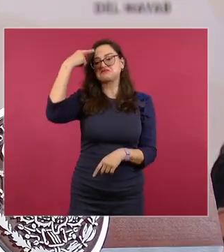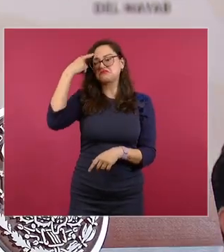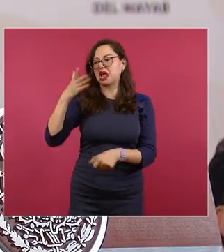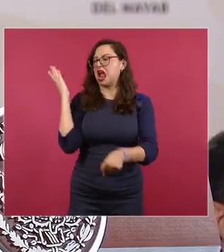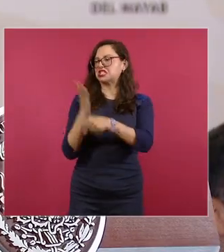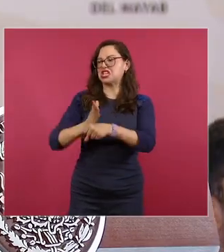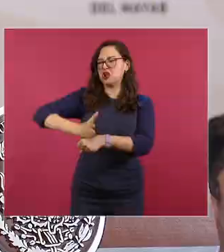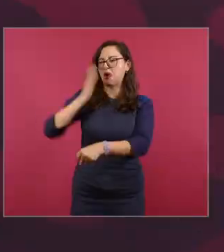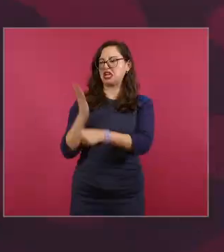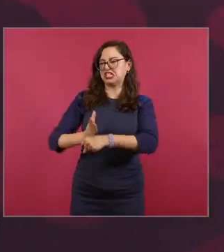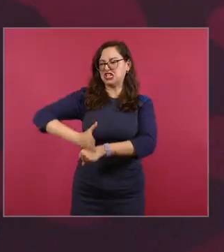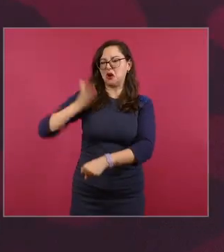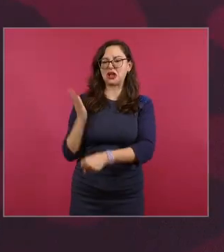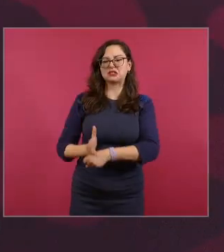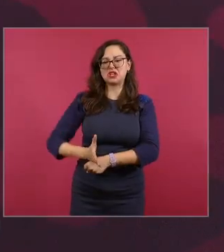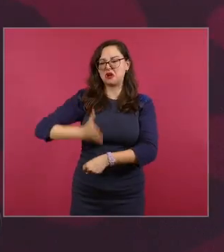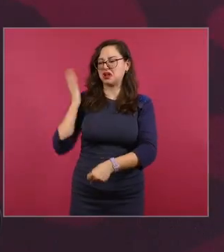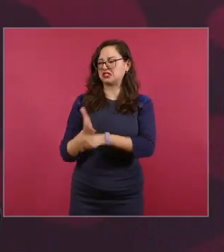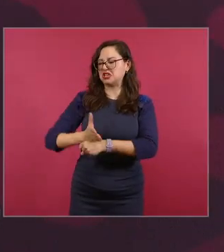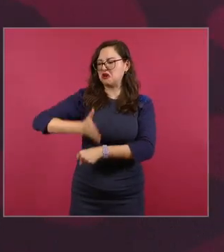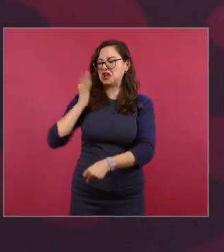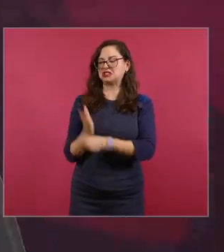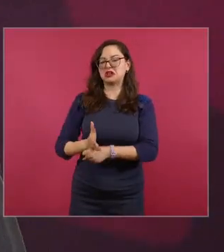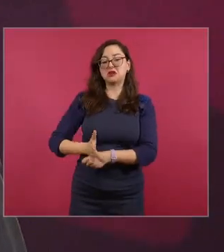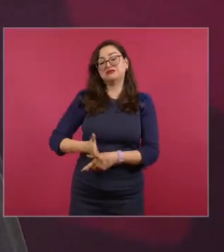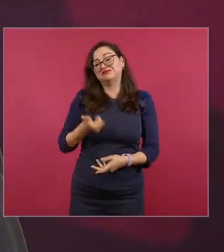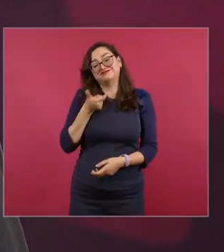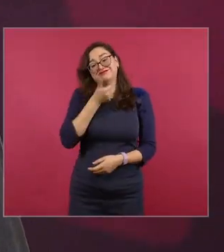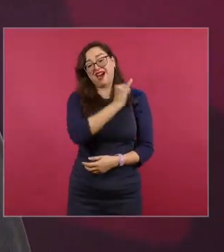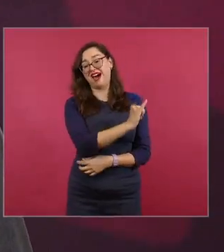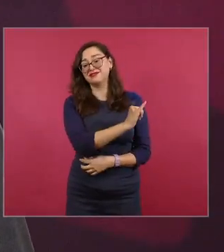coercitivo, querer resolver todo